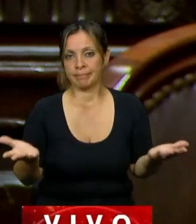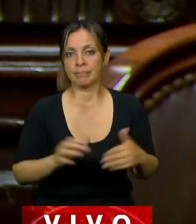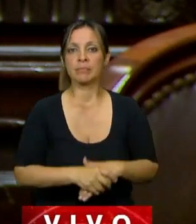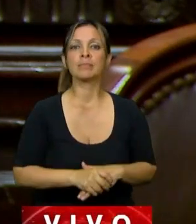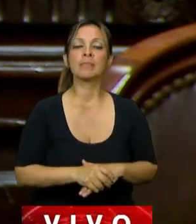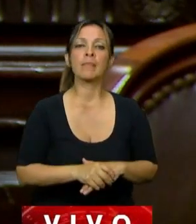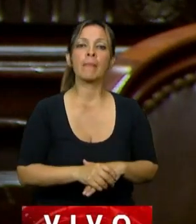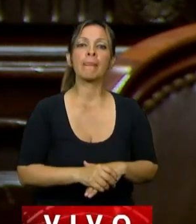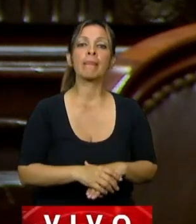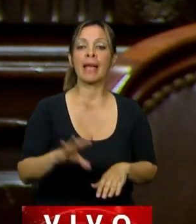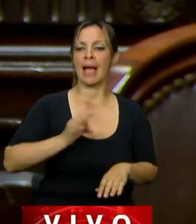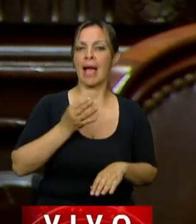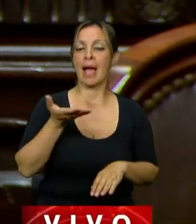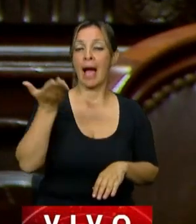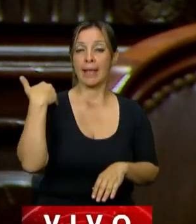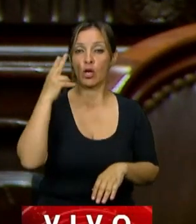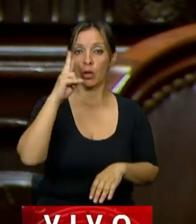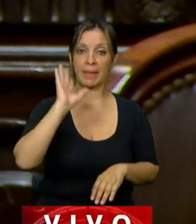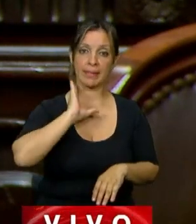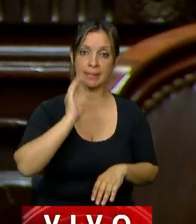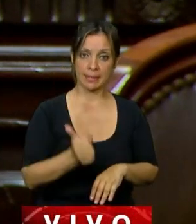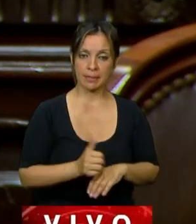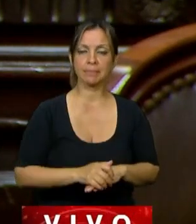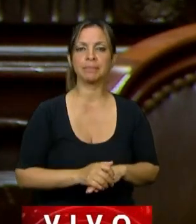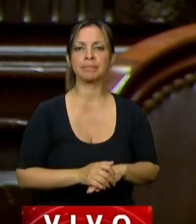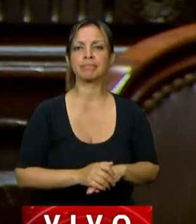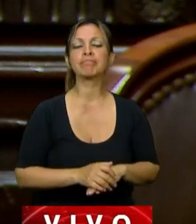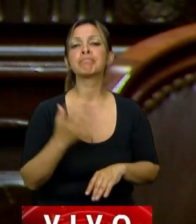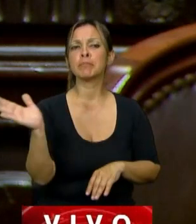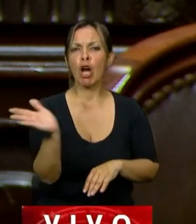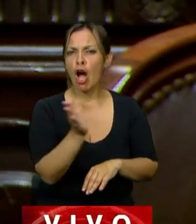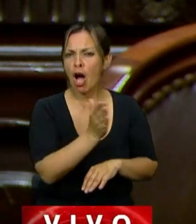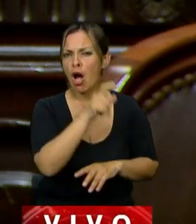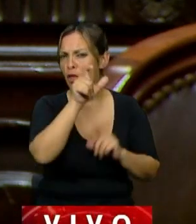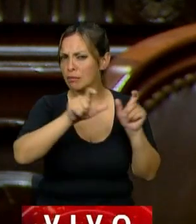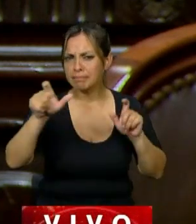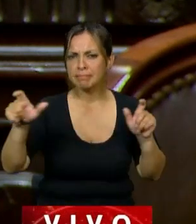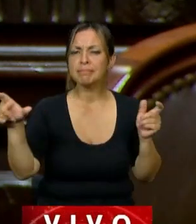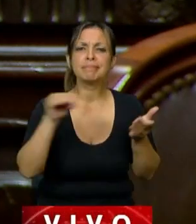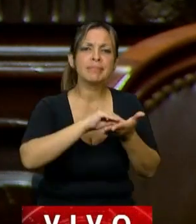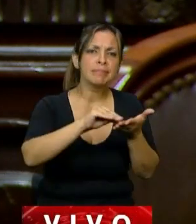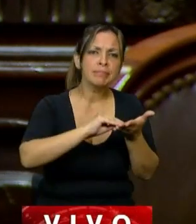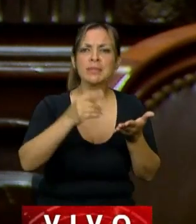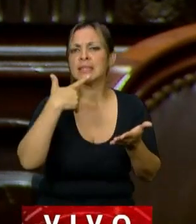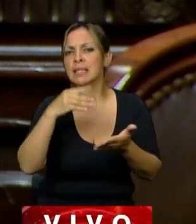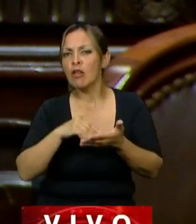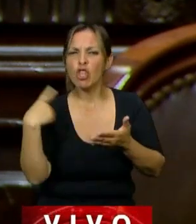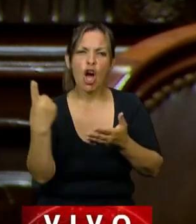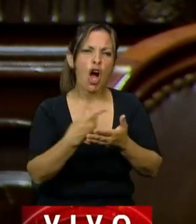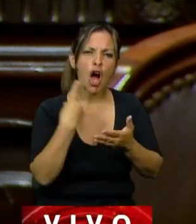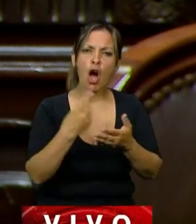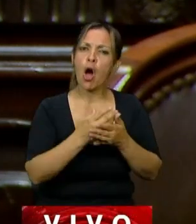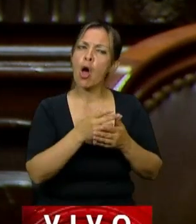Mire, presidente, en el año 2016 todos los legisladores nos encolumnamos detrás